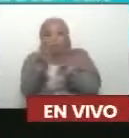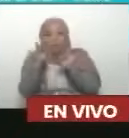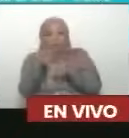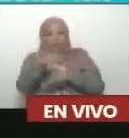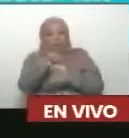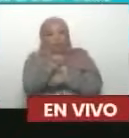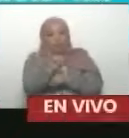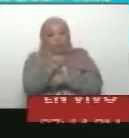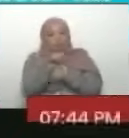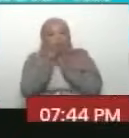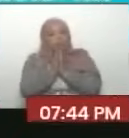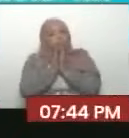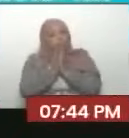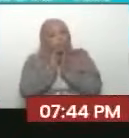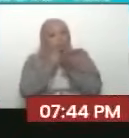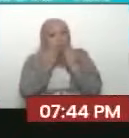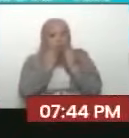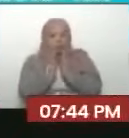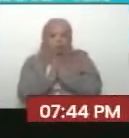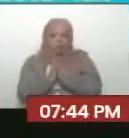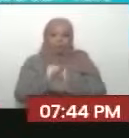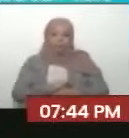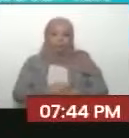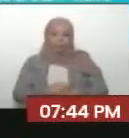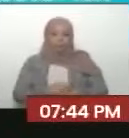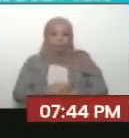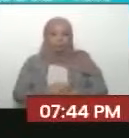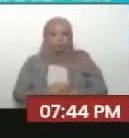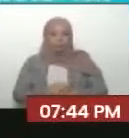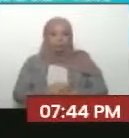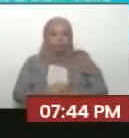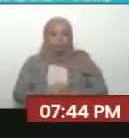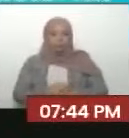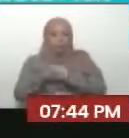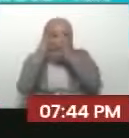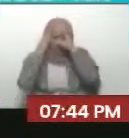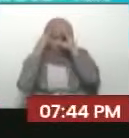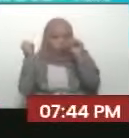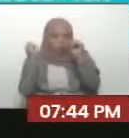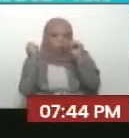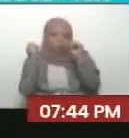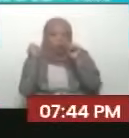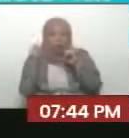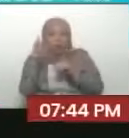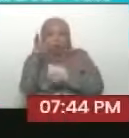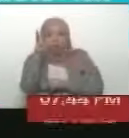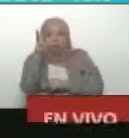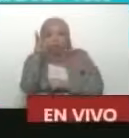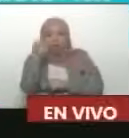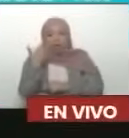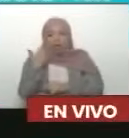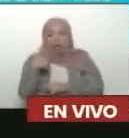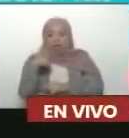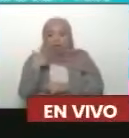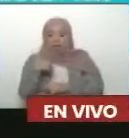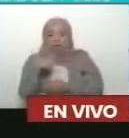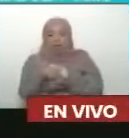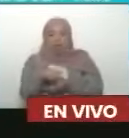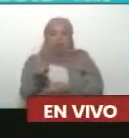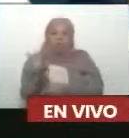tenemos, si me lo permiten. Se trata del embajador de la República Argentina ante